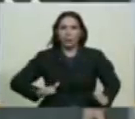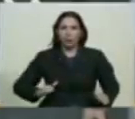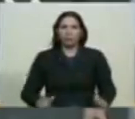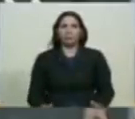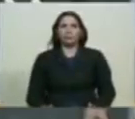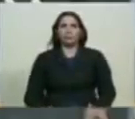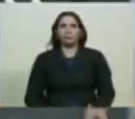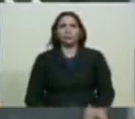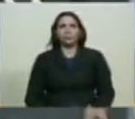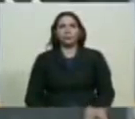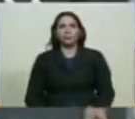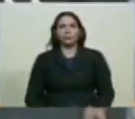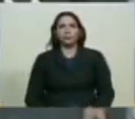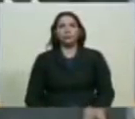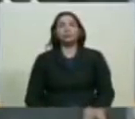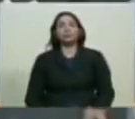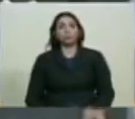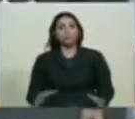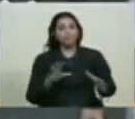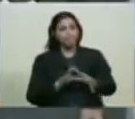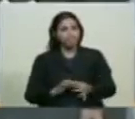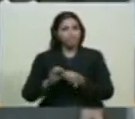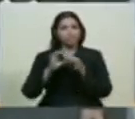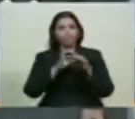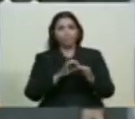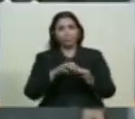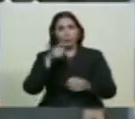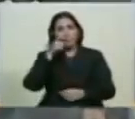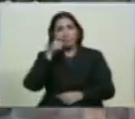De unión cívico-militar en lo concreto.